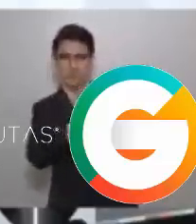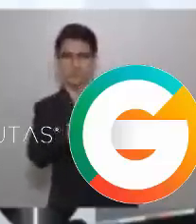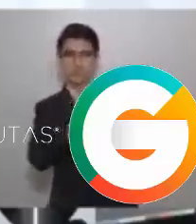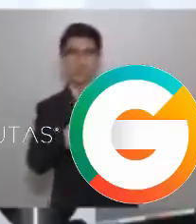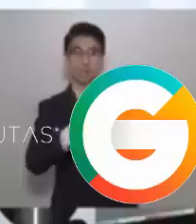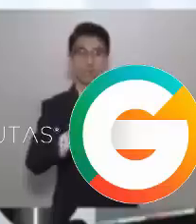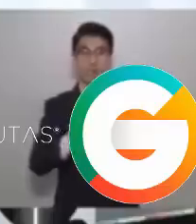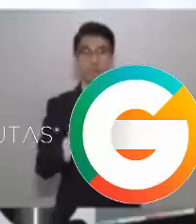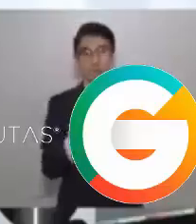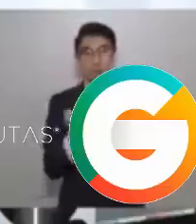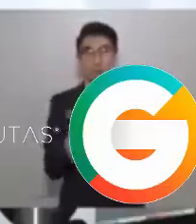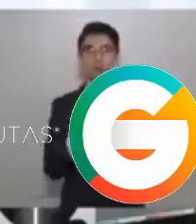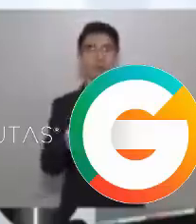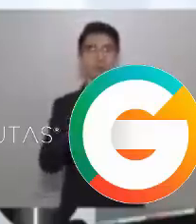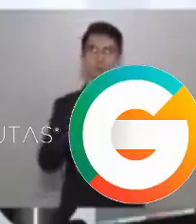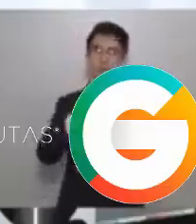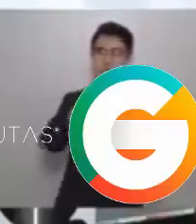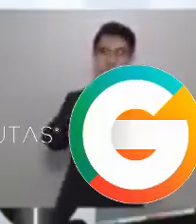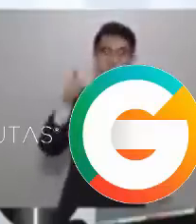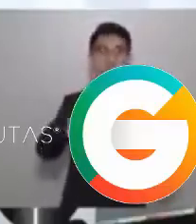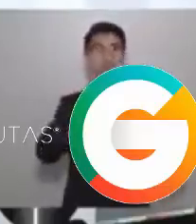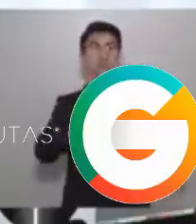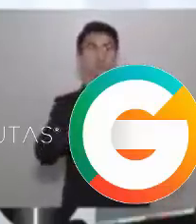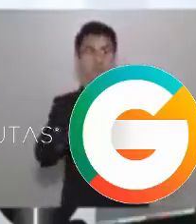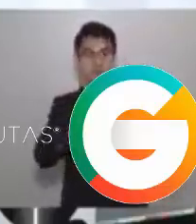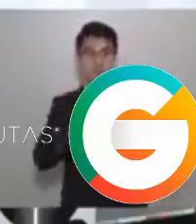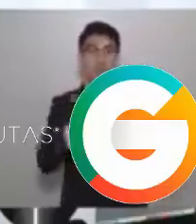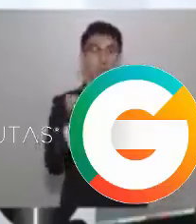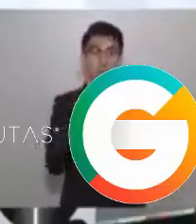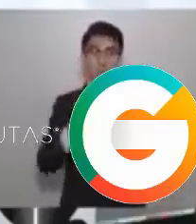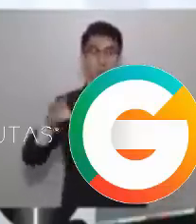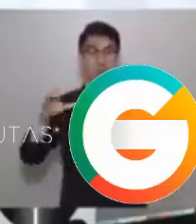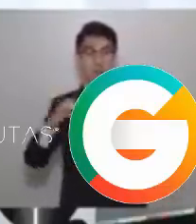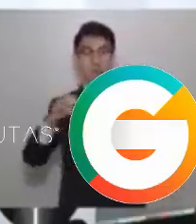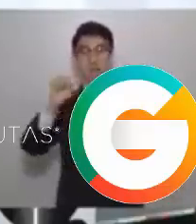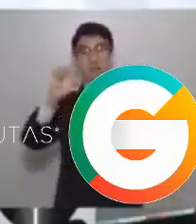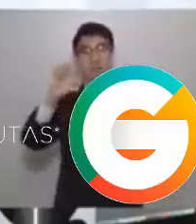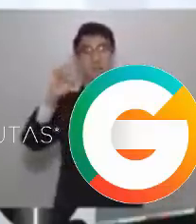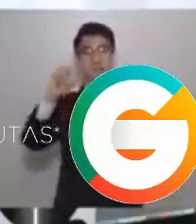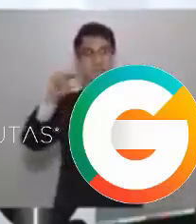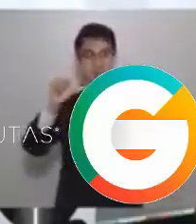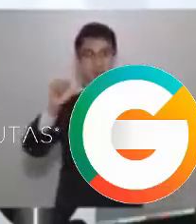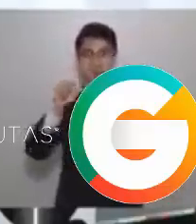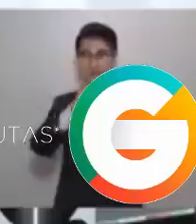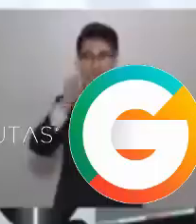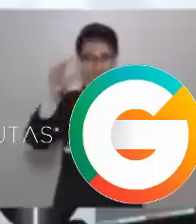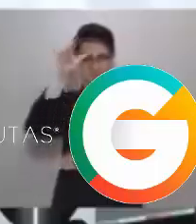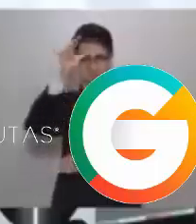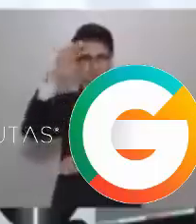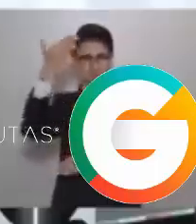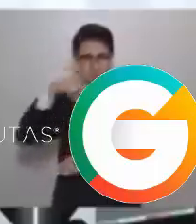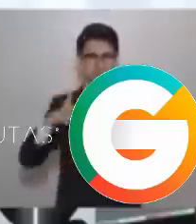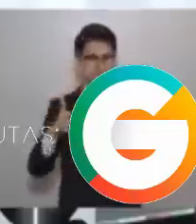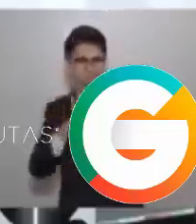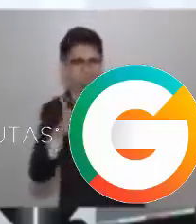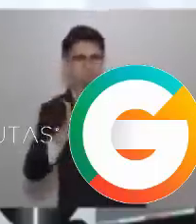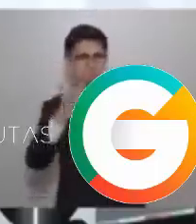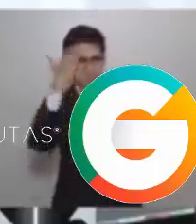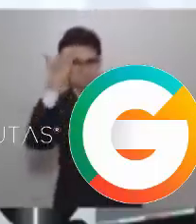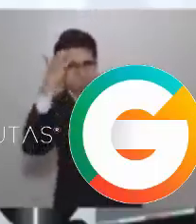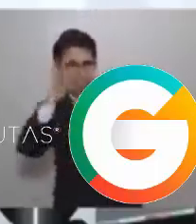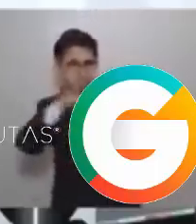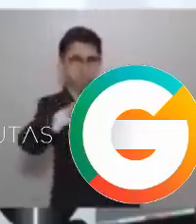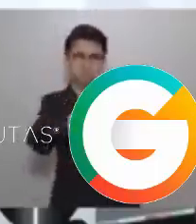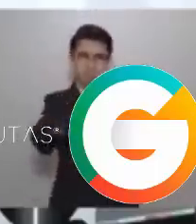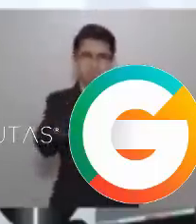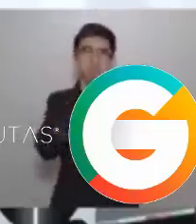presencia táctico-operativa por parte de elementos de la SEDENA. El día de hoy sostuvimos una reunión que encabezó nuestra gobernadora